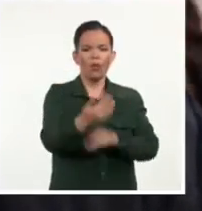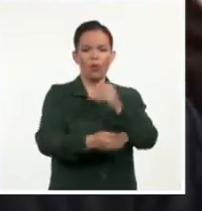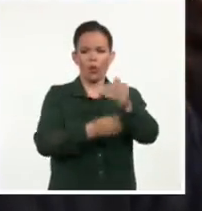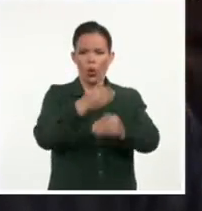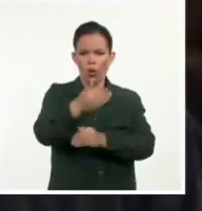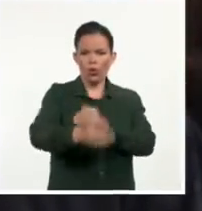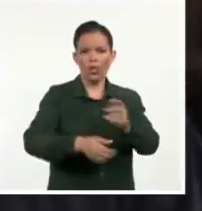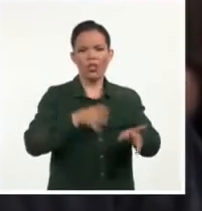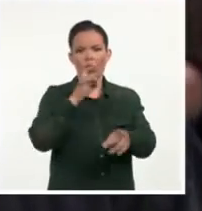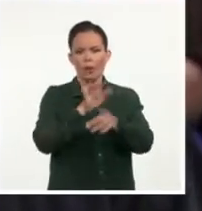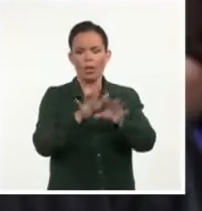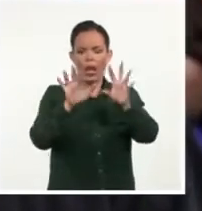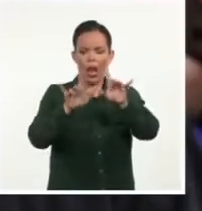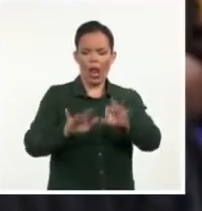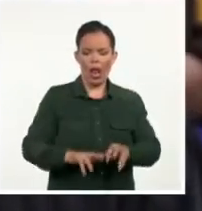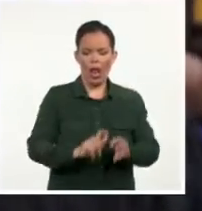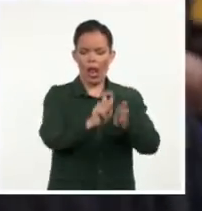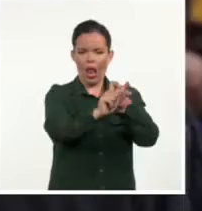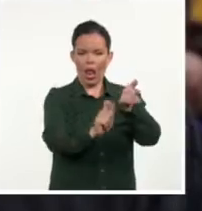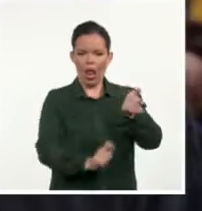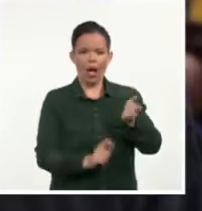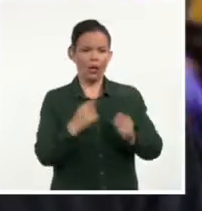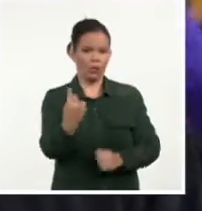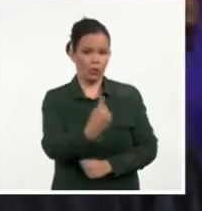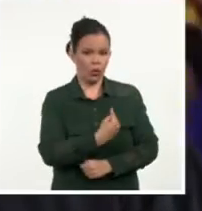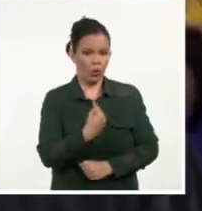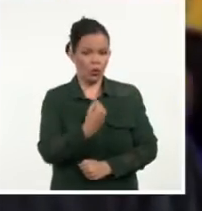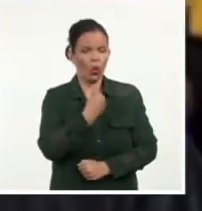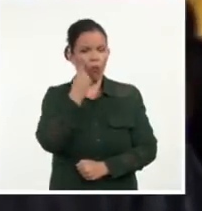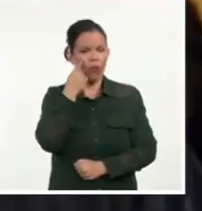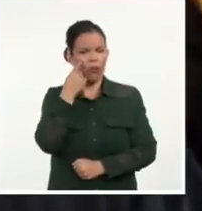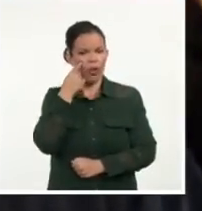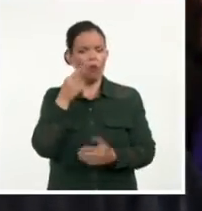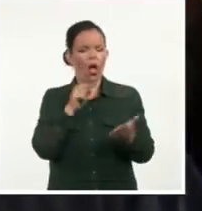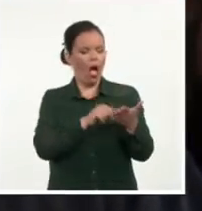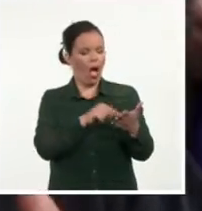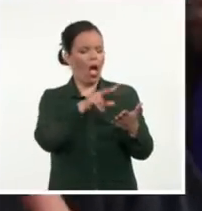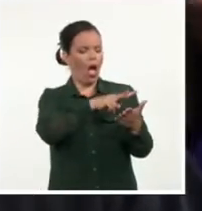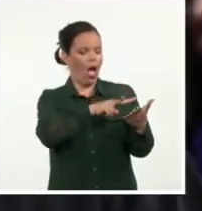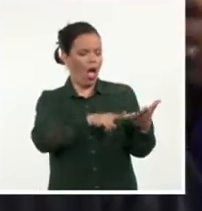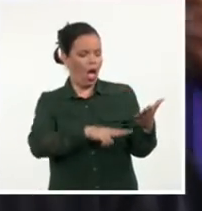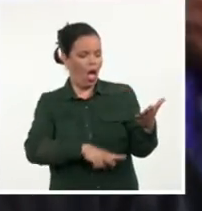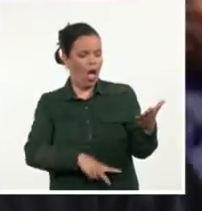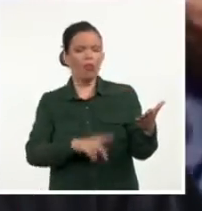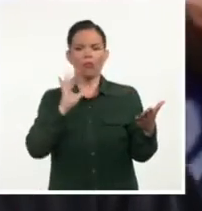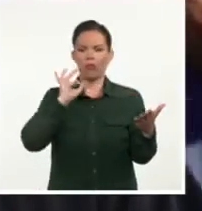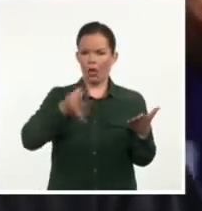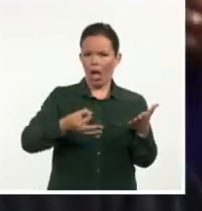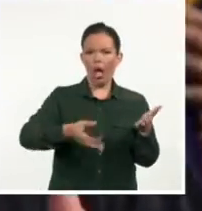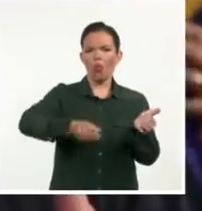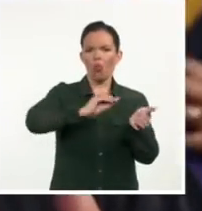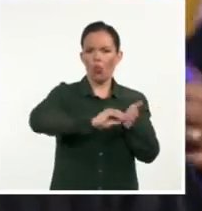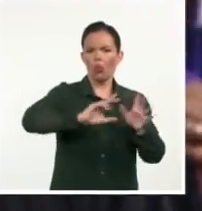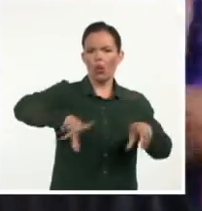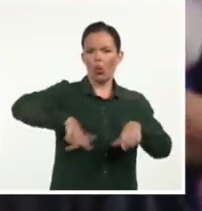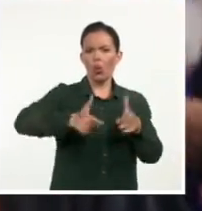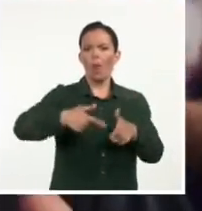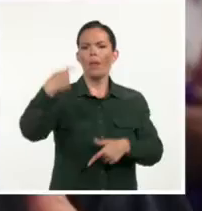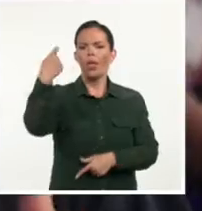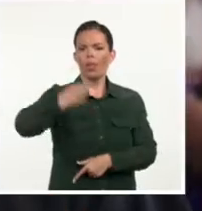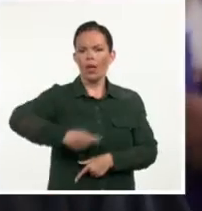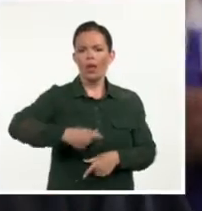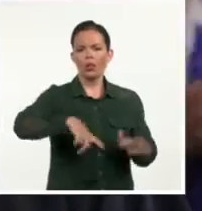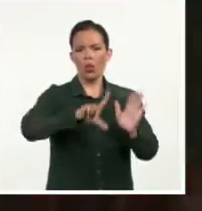Por lo tanto, hemos visto que se han visibilizado todos nuestros derechos que hemos luchado a través de los movimientos